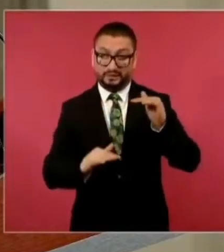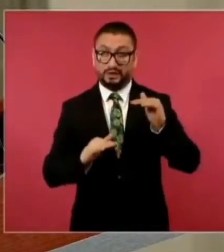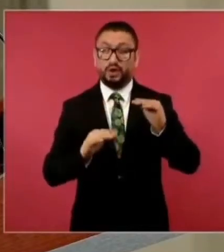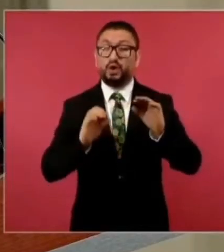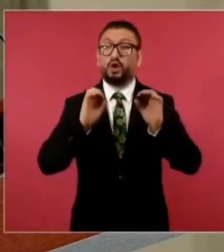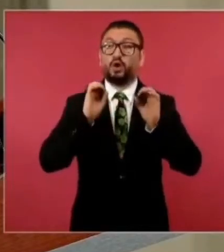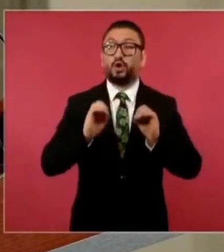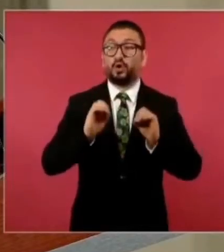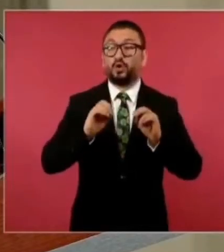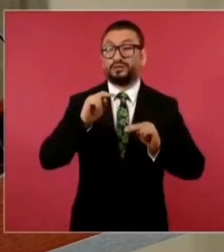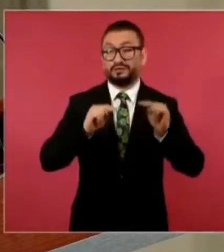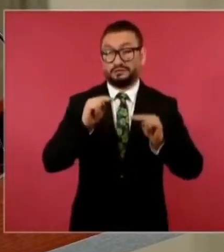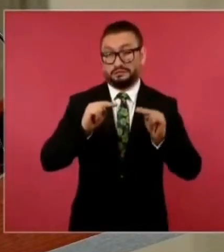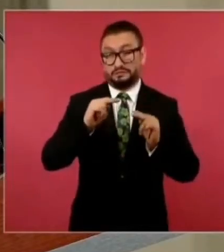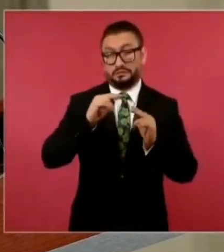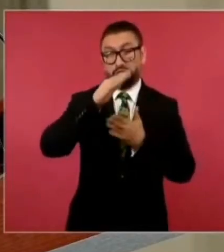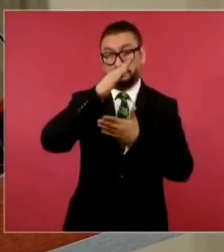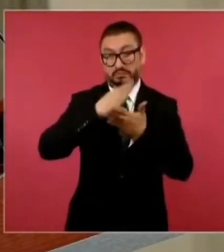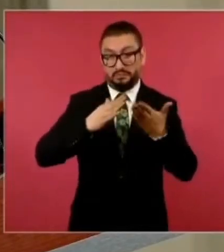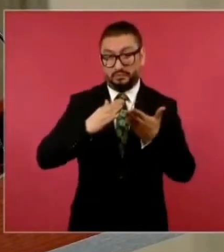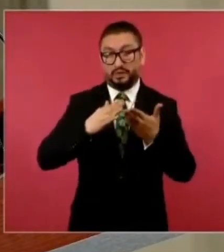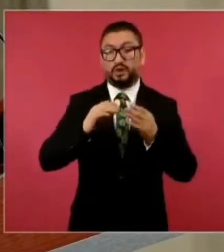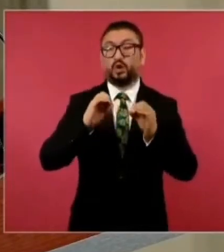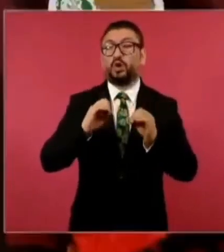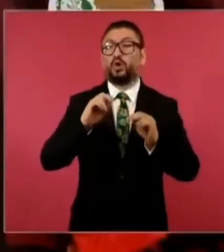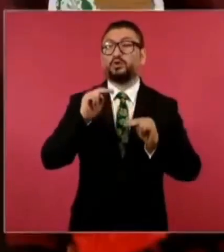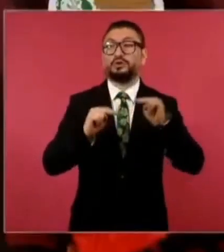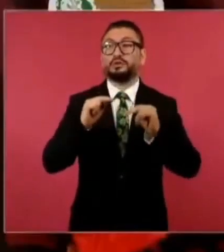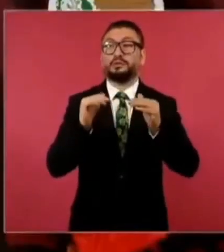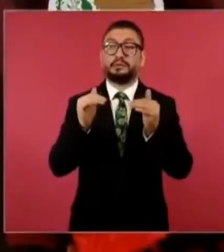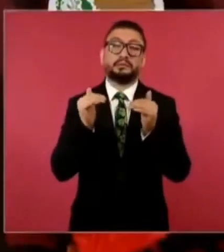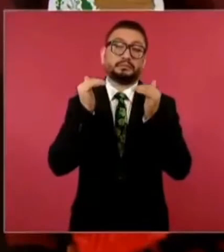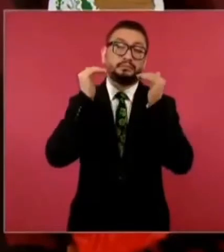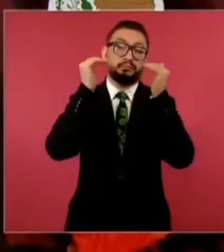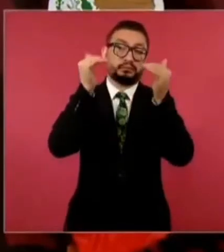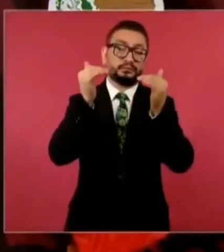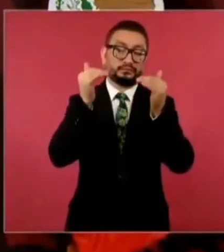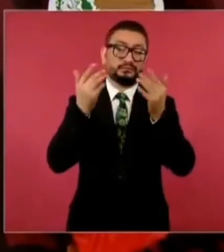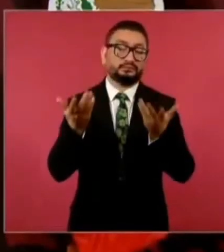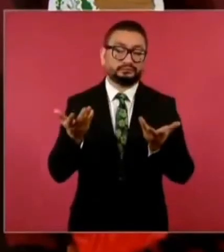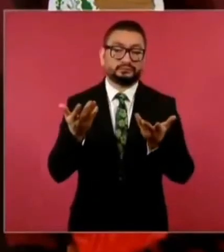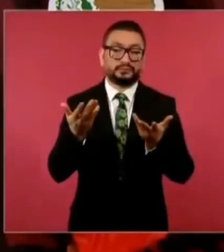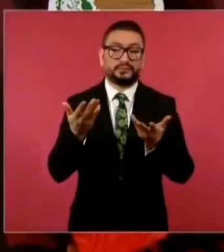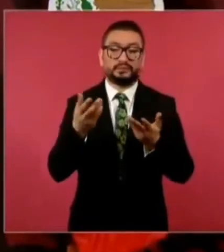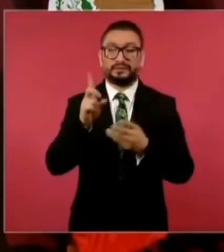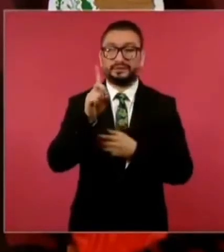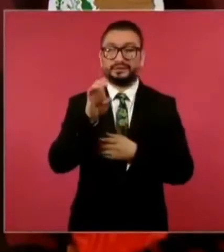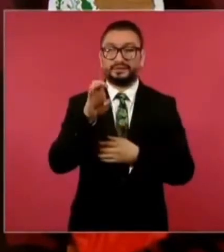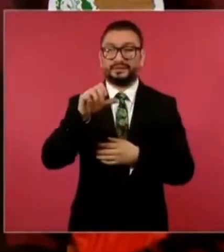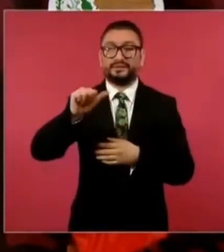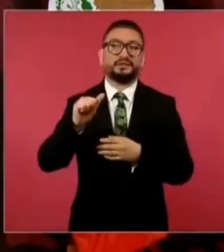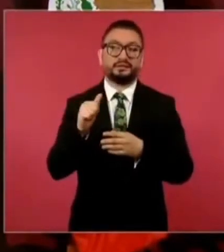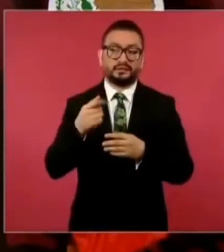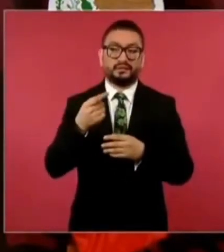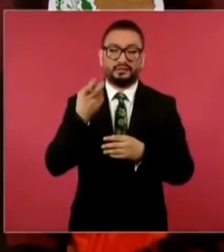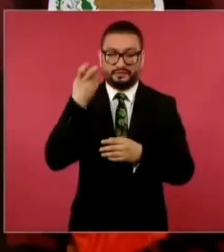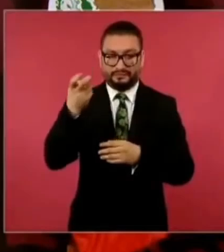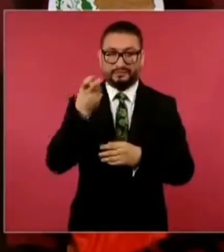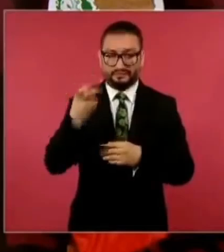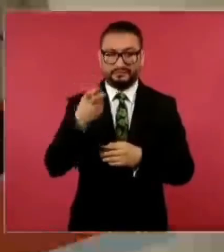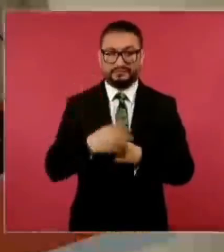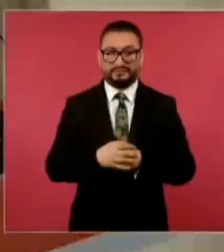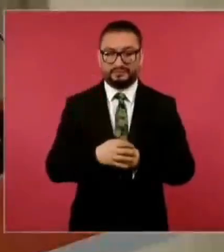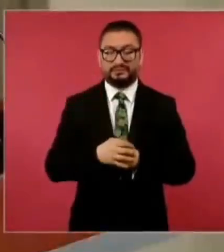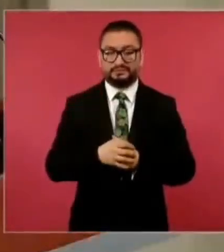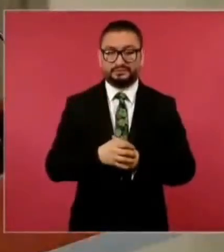los de en medio o los de arriba de la DEA. Hay que